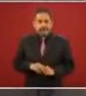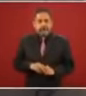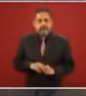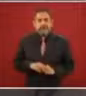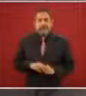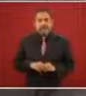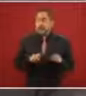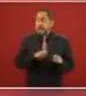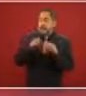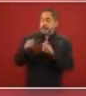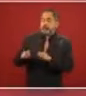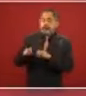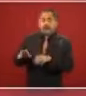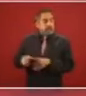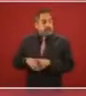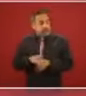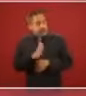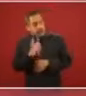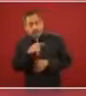inmediatamente me dijo la señora,